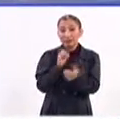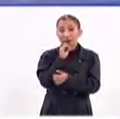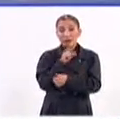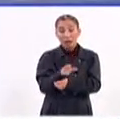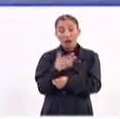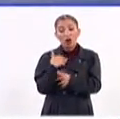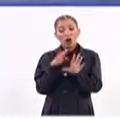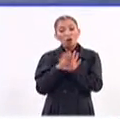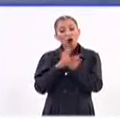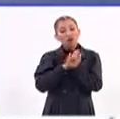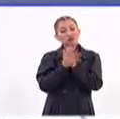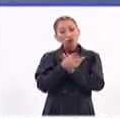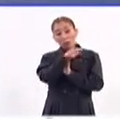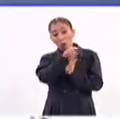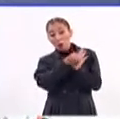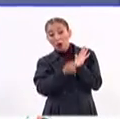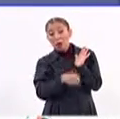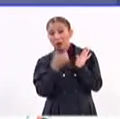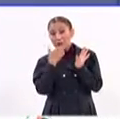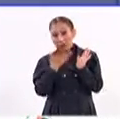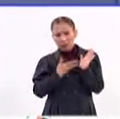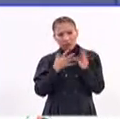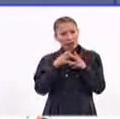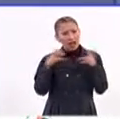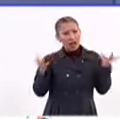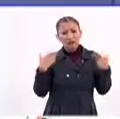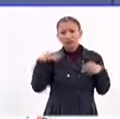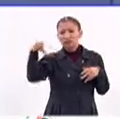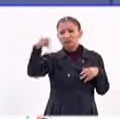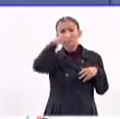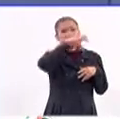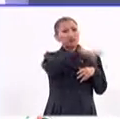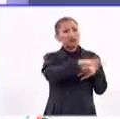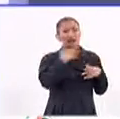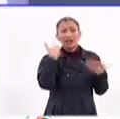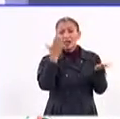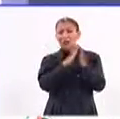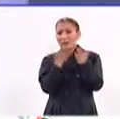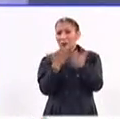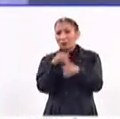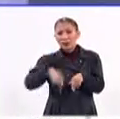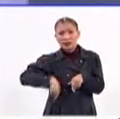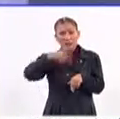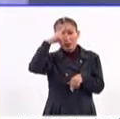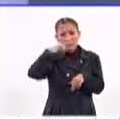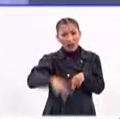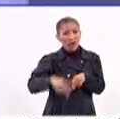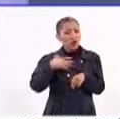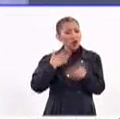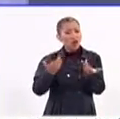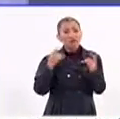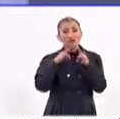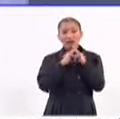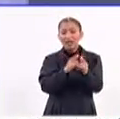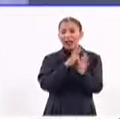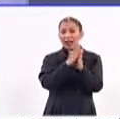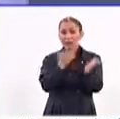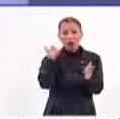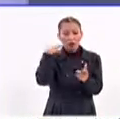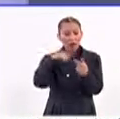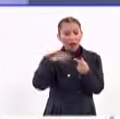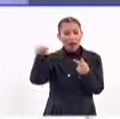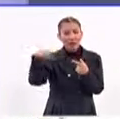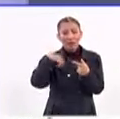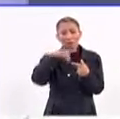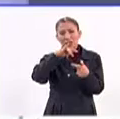además ya se está convirtiendo en un referente. Tenemos grandes eventos de las letras en nuestro país, tenemos las ferias del libro de